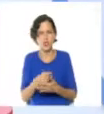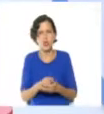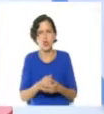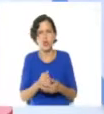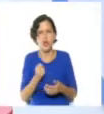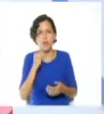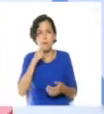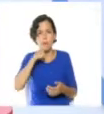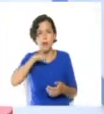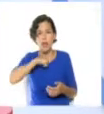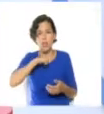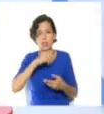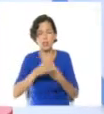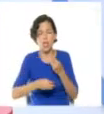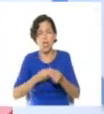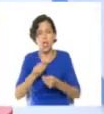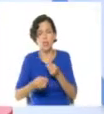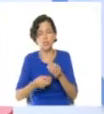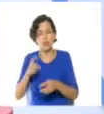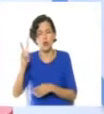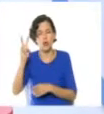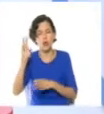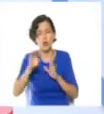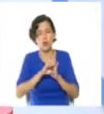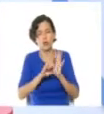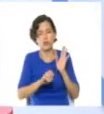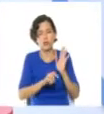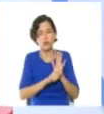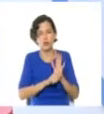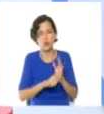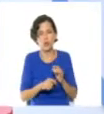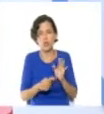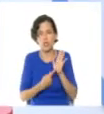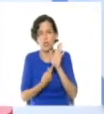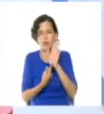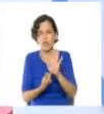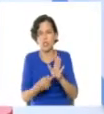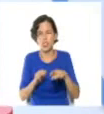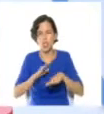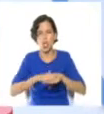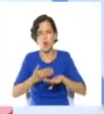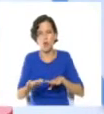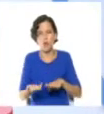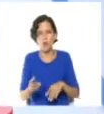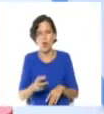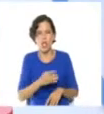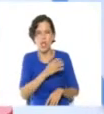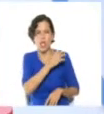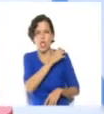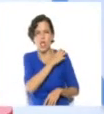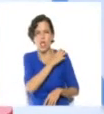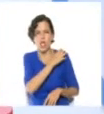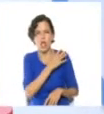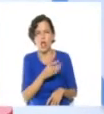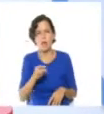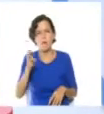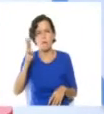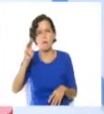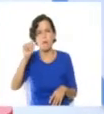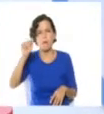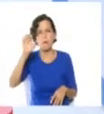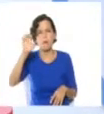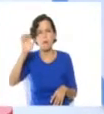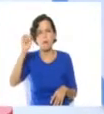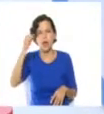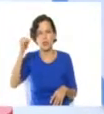Valencia promulga una nueva constitución y específicamente representado por el general José Antonio Páez. ¿Cuál